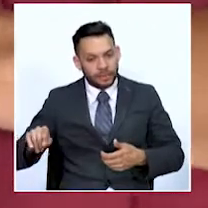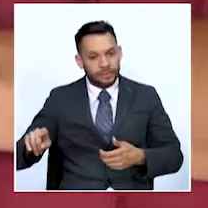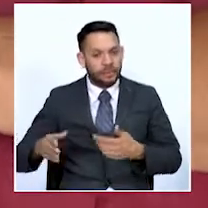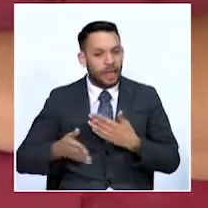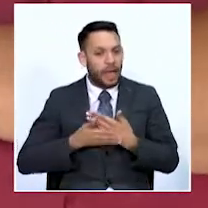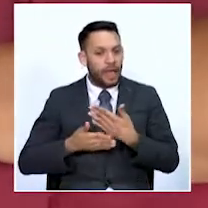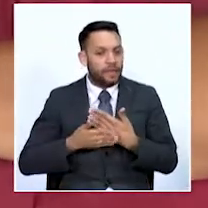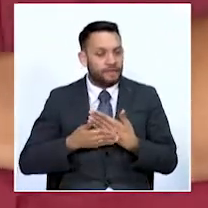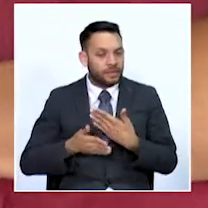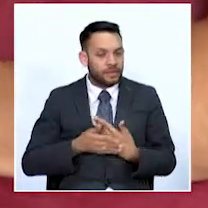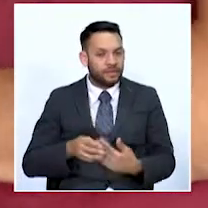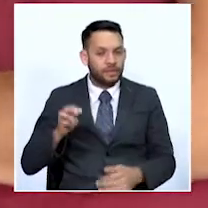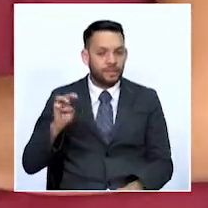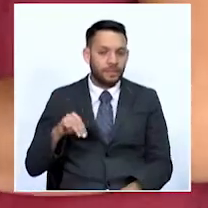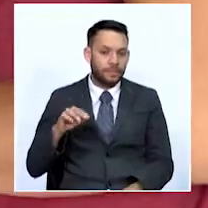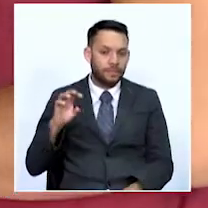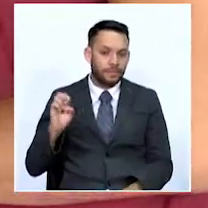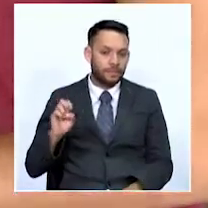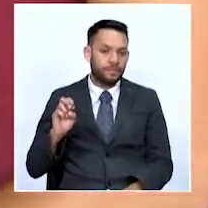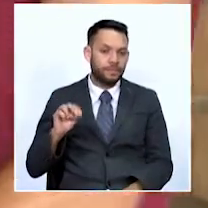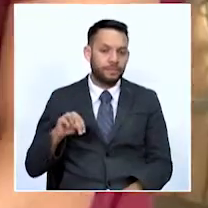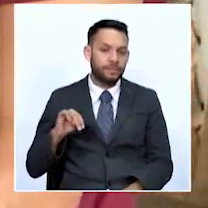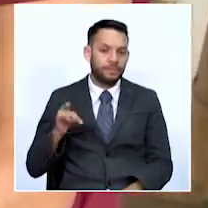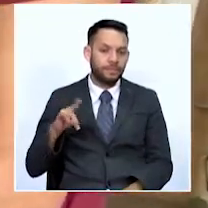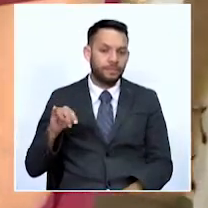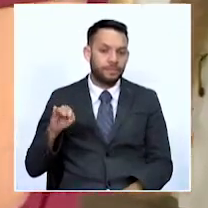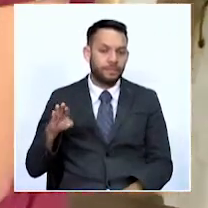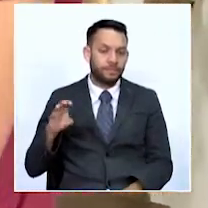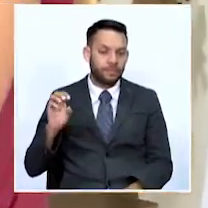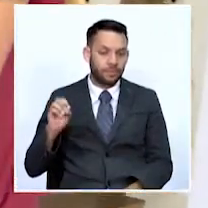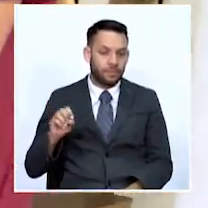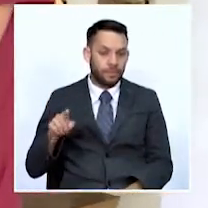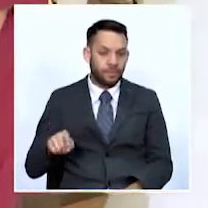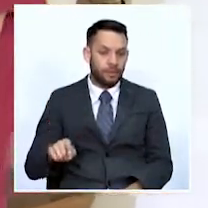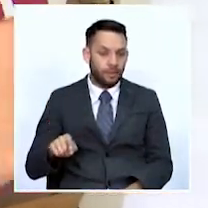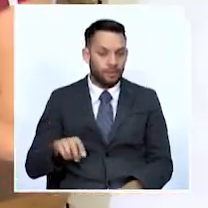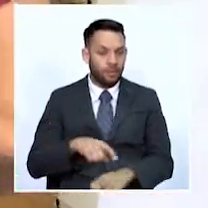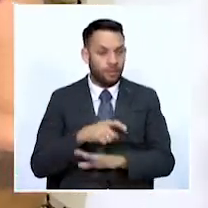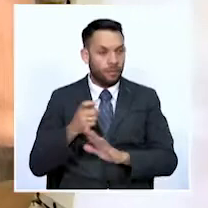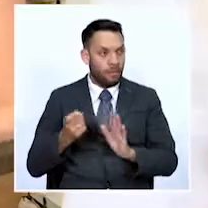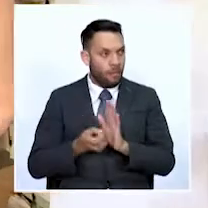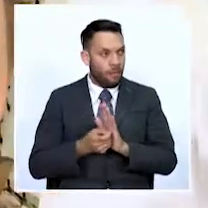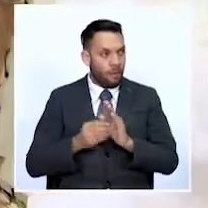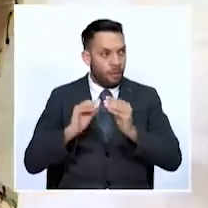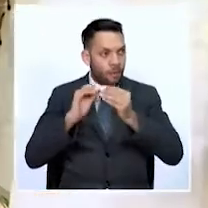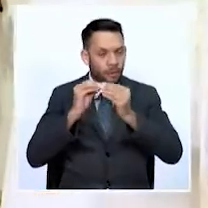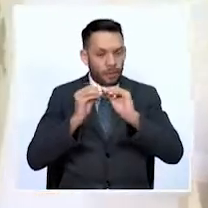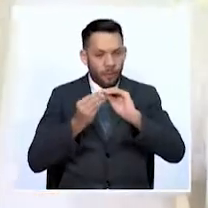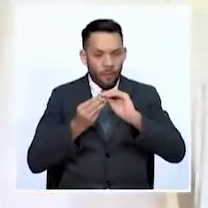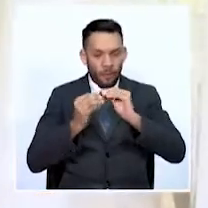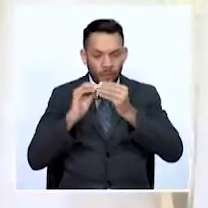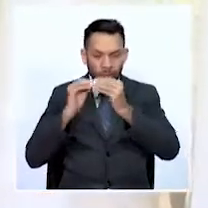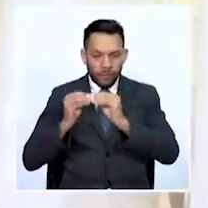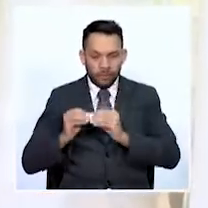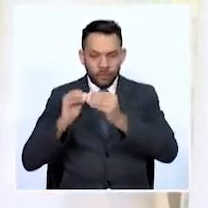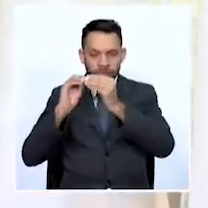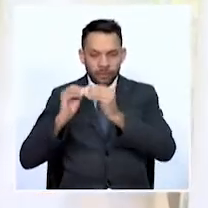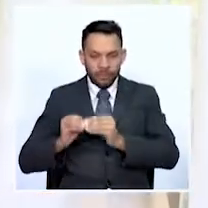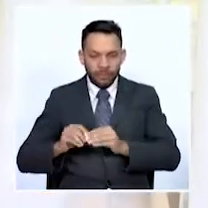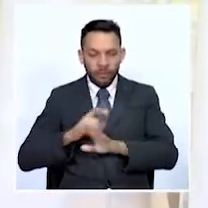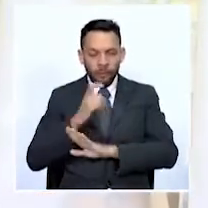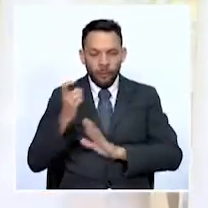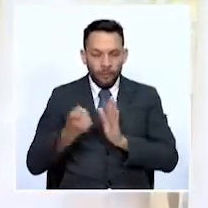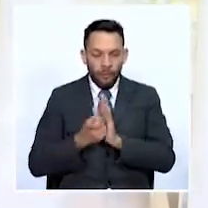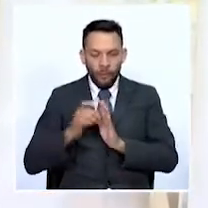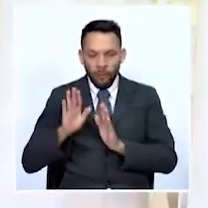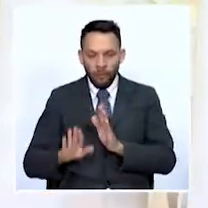del menisco, ¿sí? Pero como vemos el arco completo, estamos tranquilos. Lo otro que vamos a